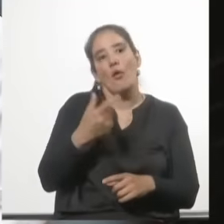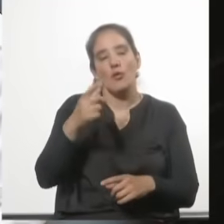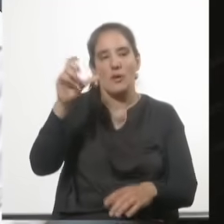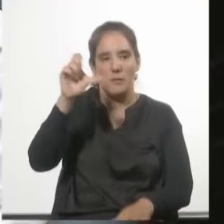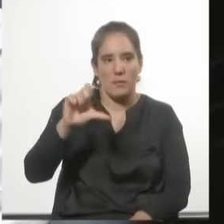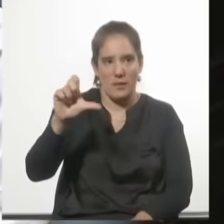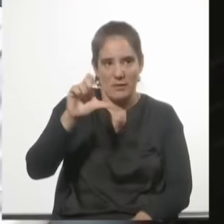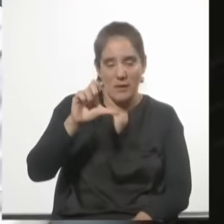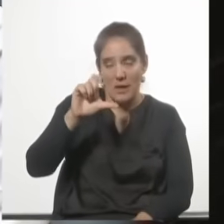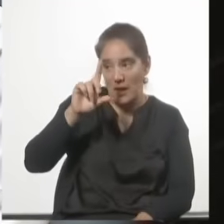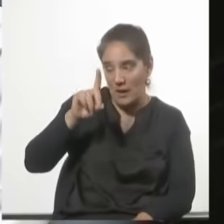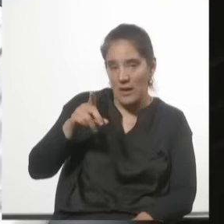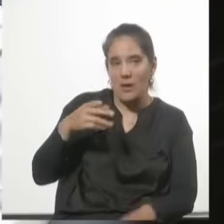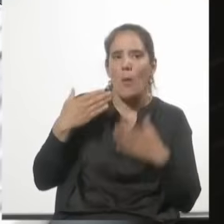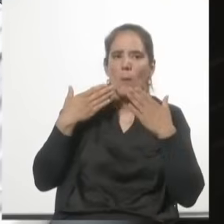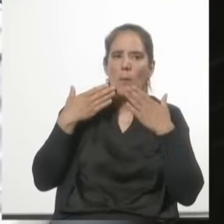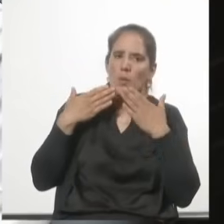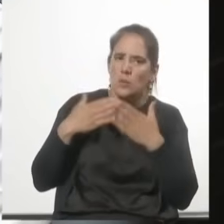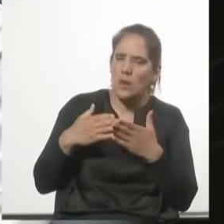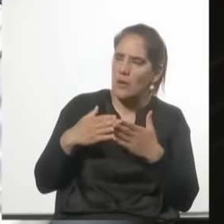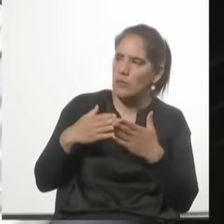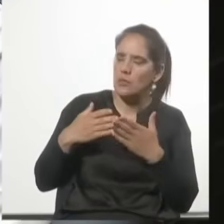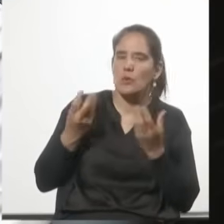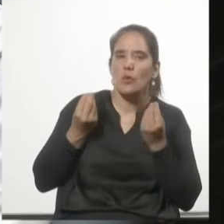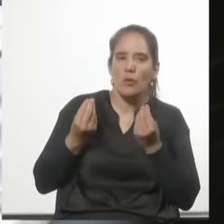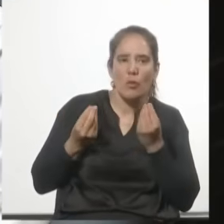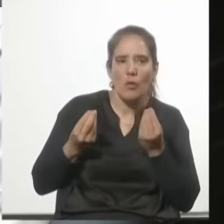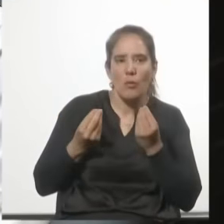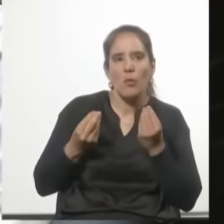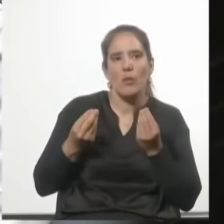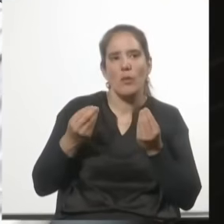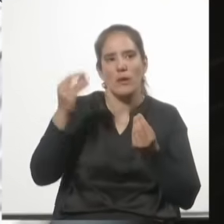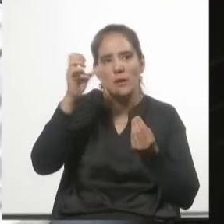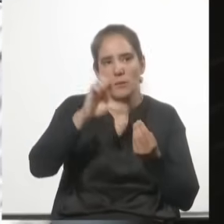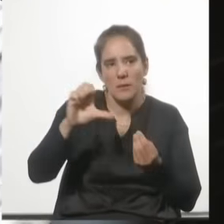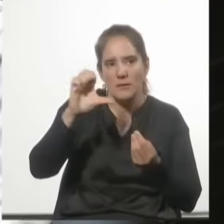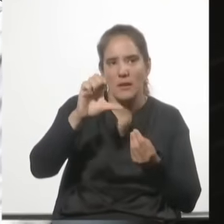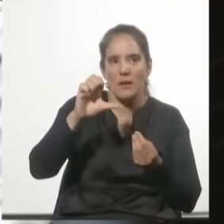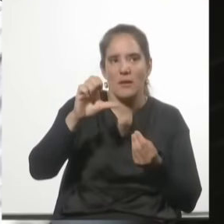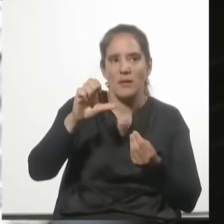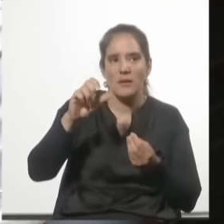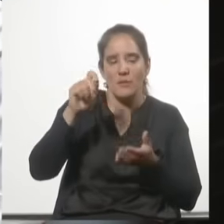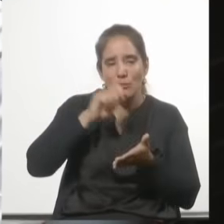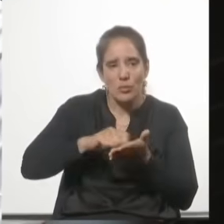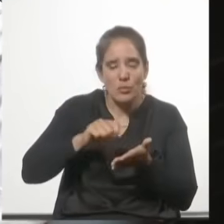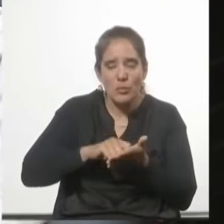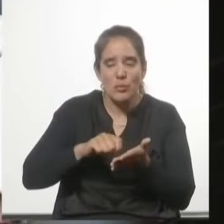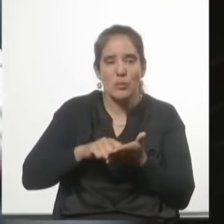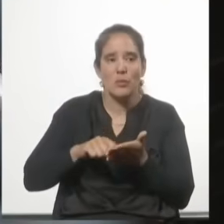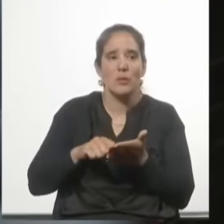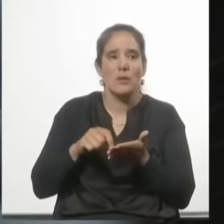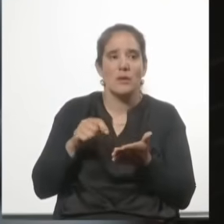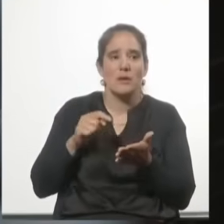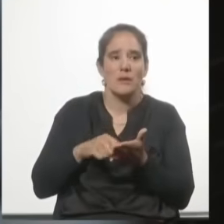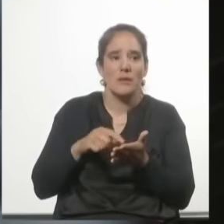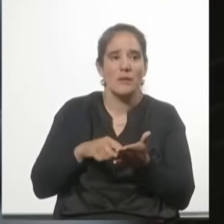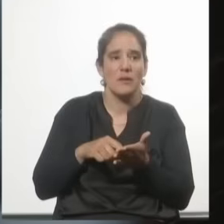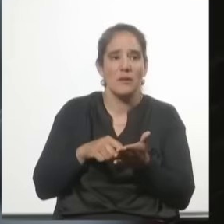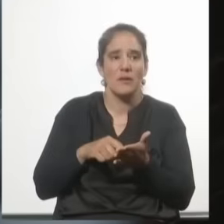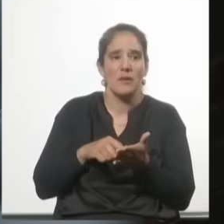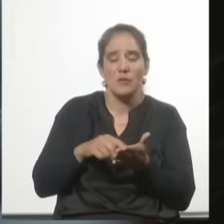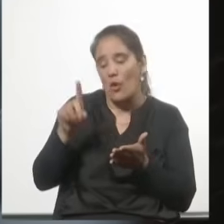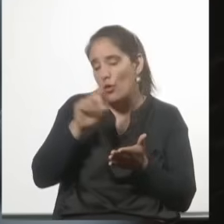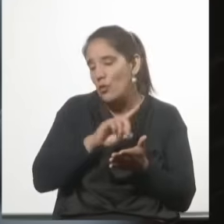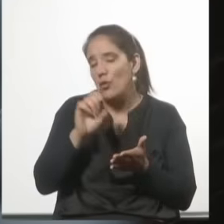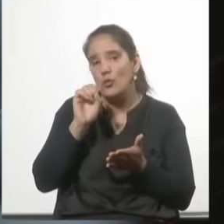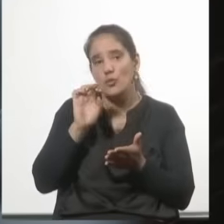Estado, consultado a este respecto de forma preliminar y urgente, realiza un reporte del que se desprende que no